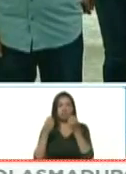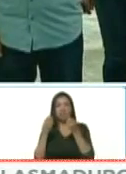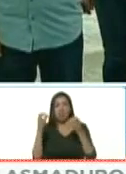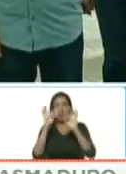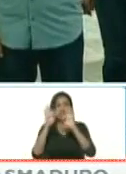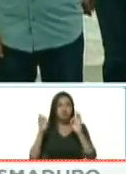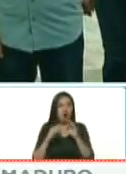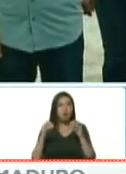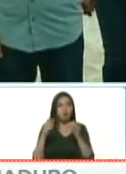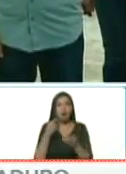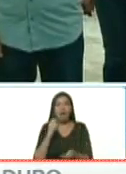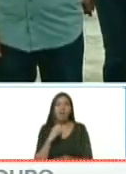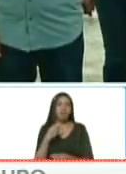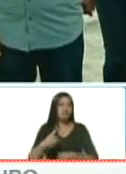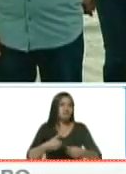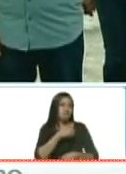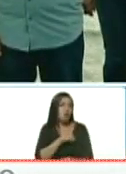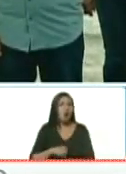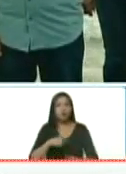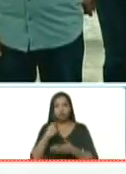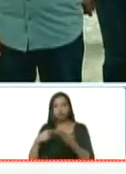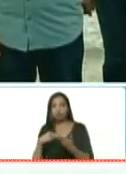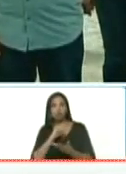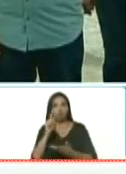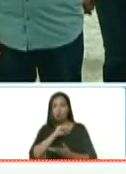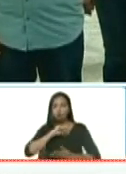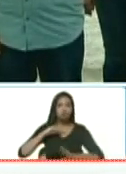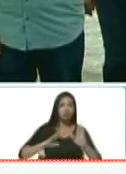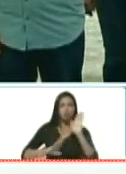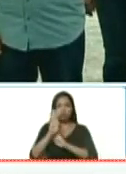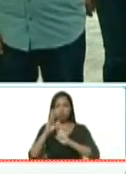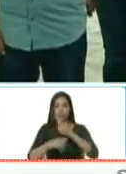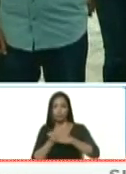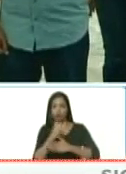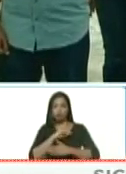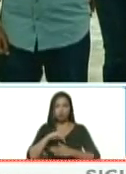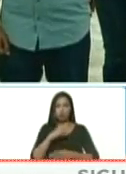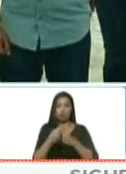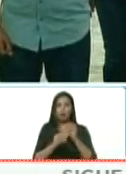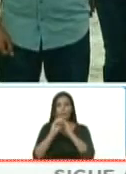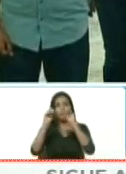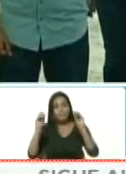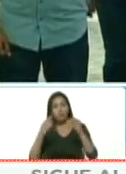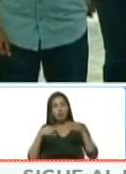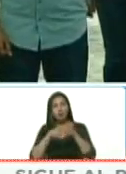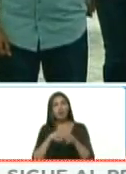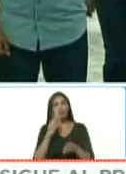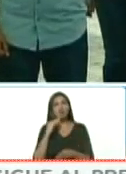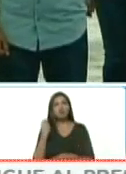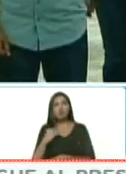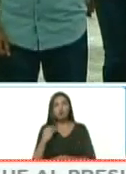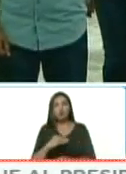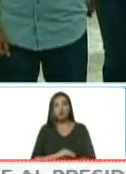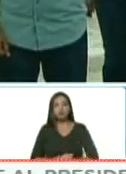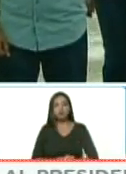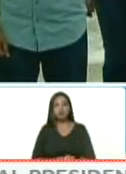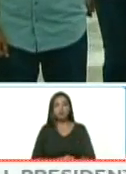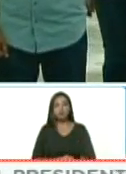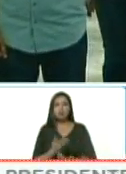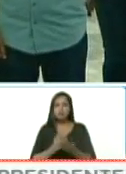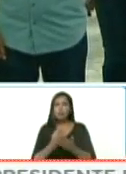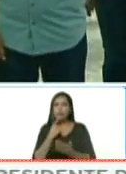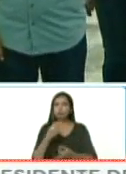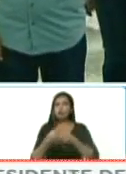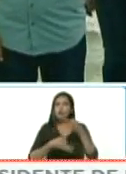burocracia, el burocratismo y avanzar, avanzar como nos hace este llamado este joven. Siempre lo digo,